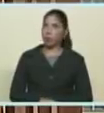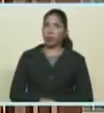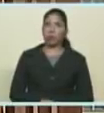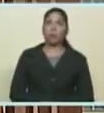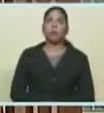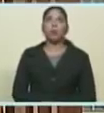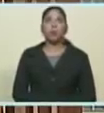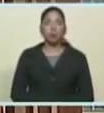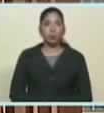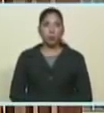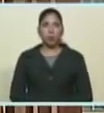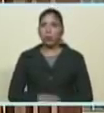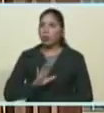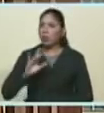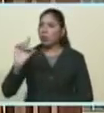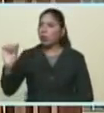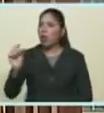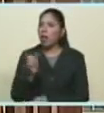Lacaba salió un momentico.